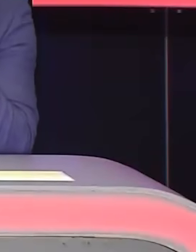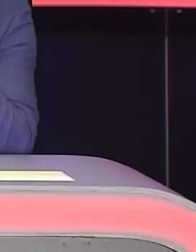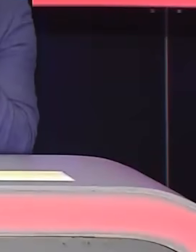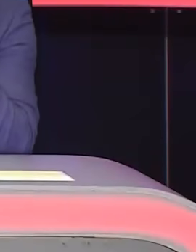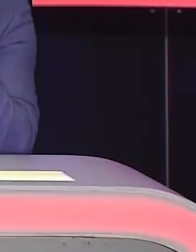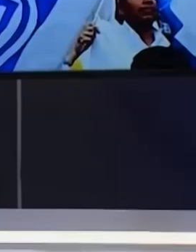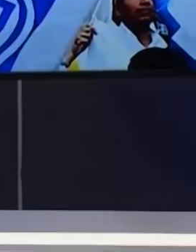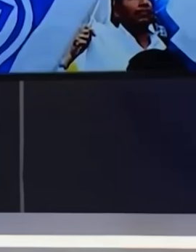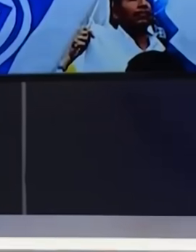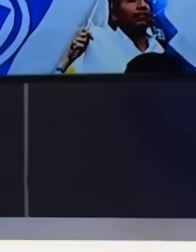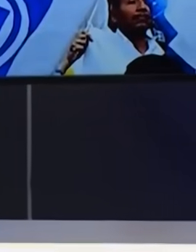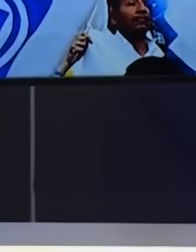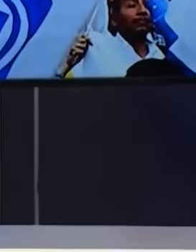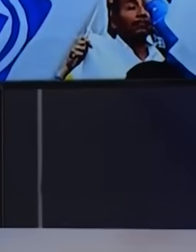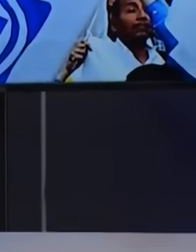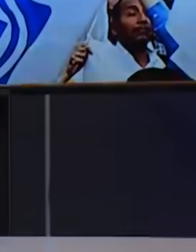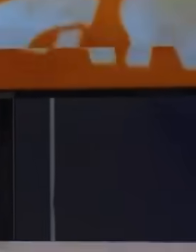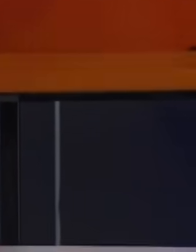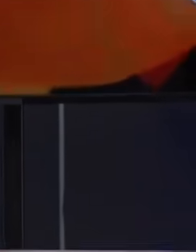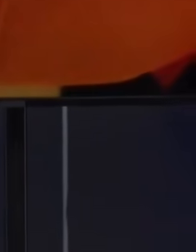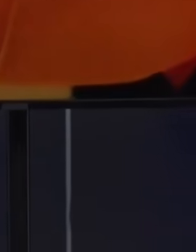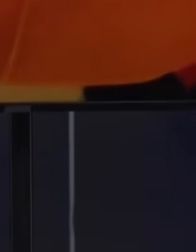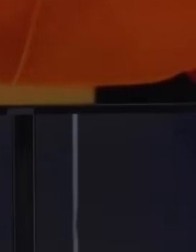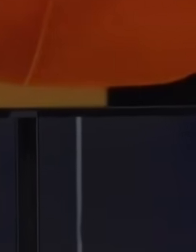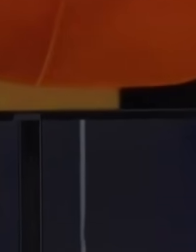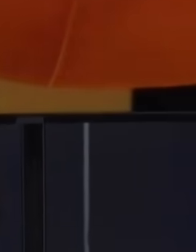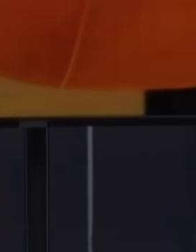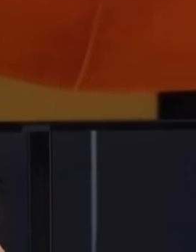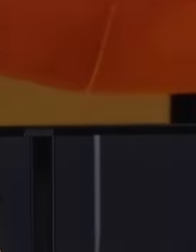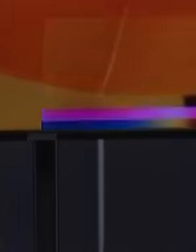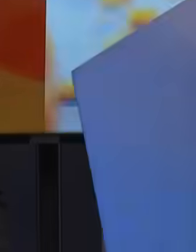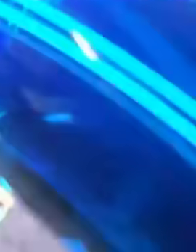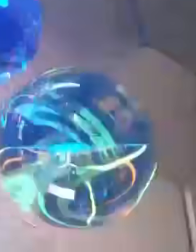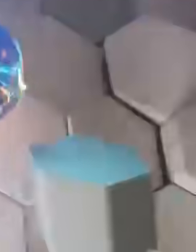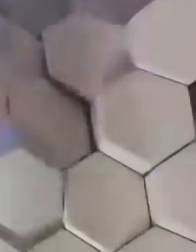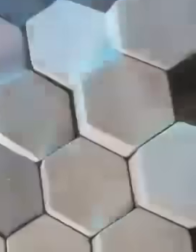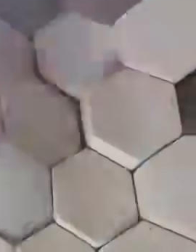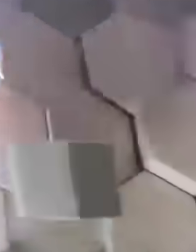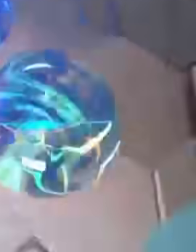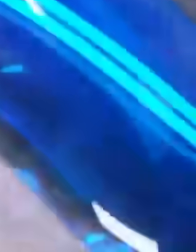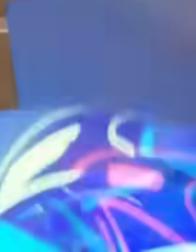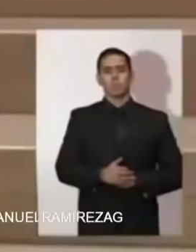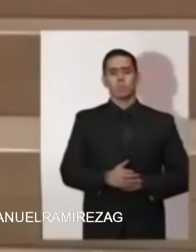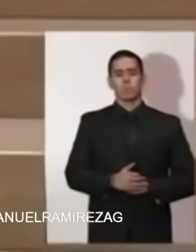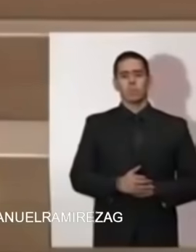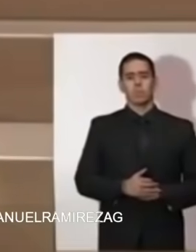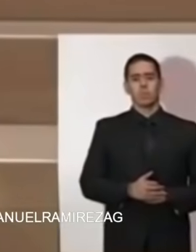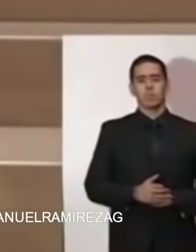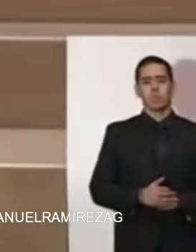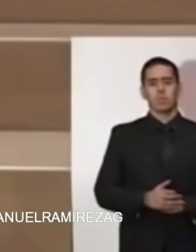excepto este que educadamente se preguntó con su cartulina, ¿qué hago aquí? Miren.